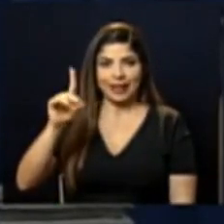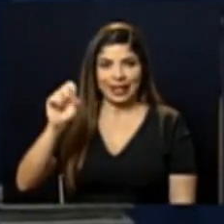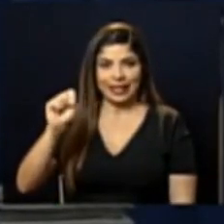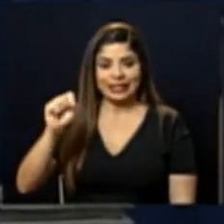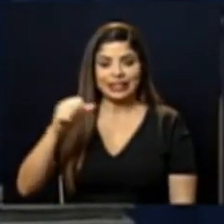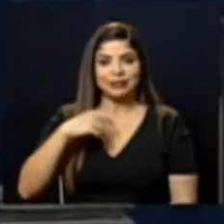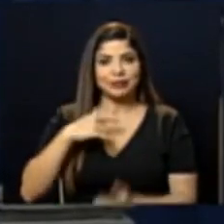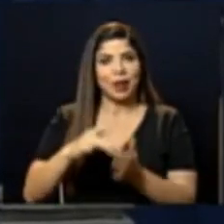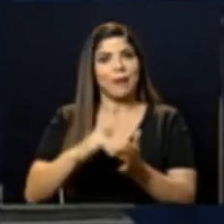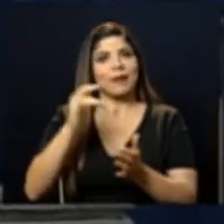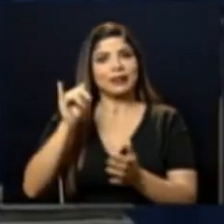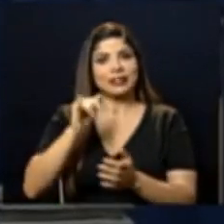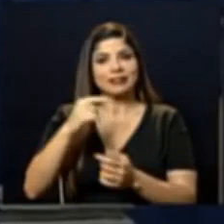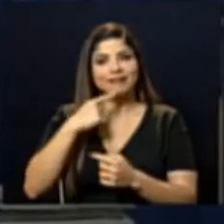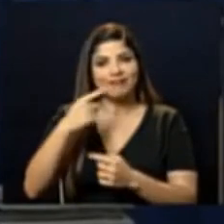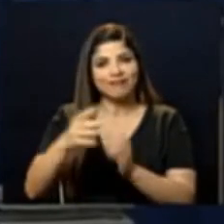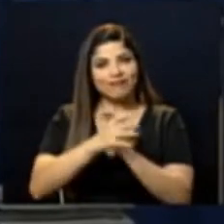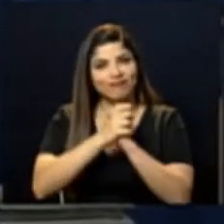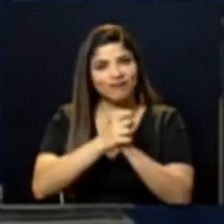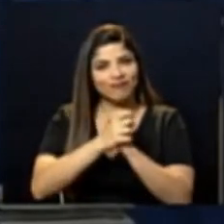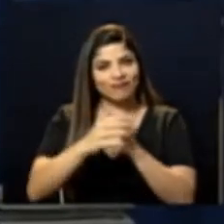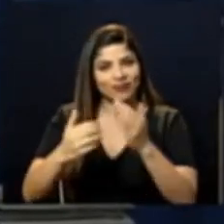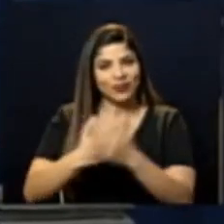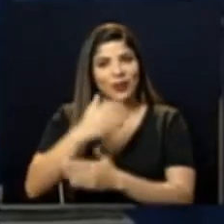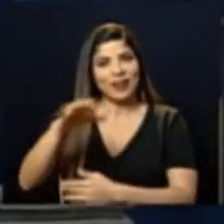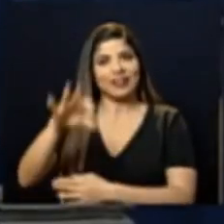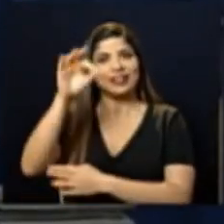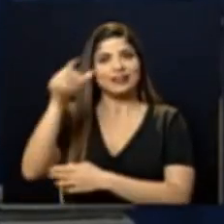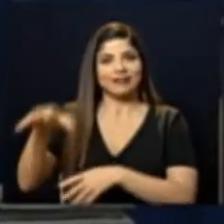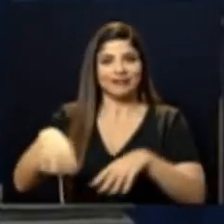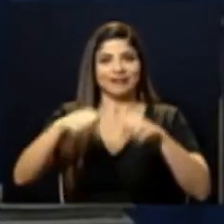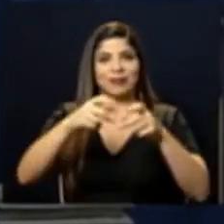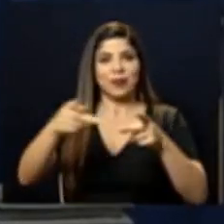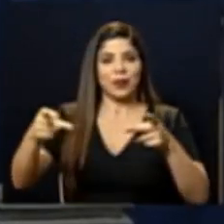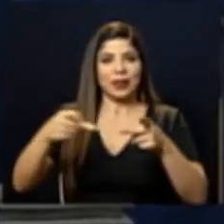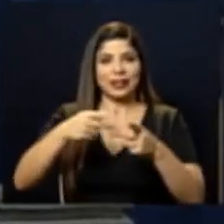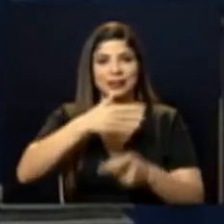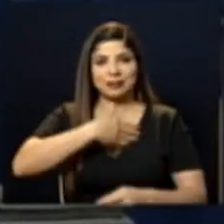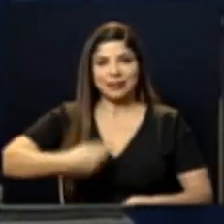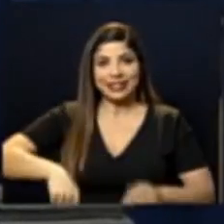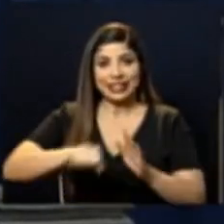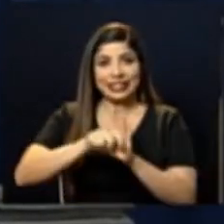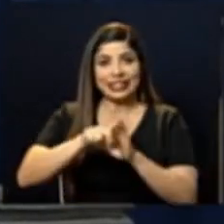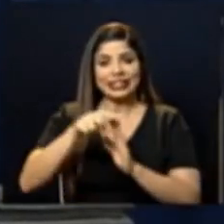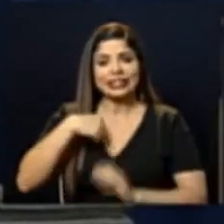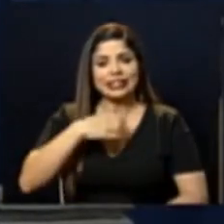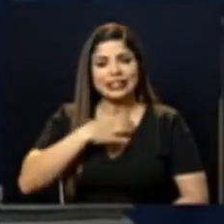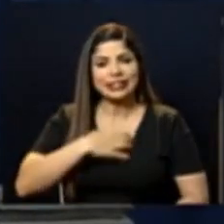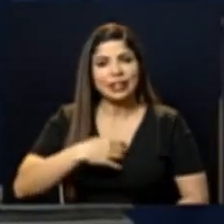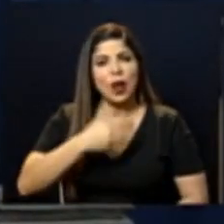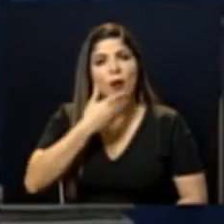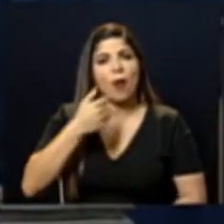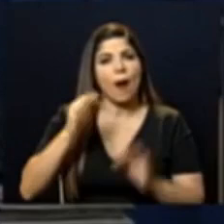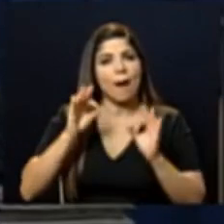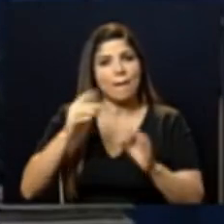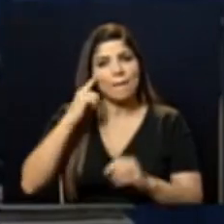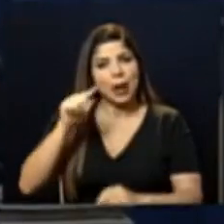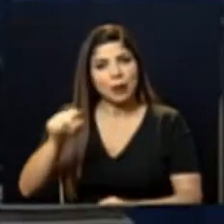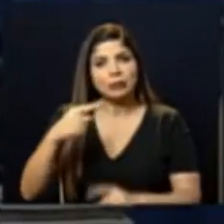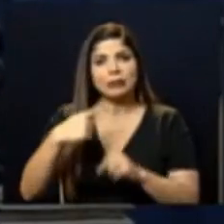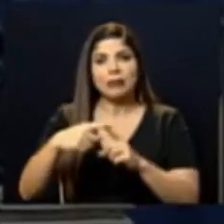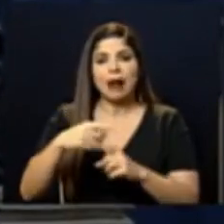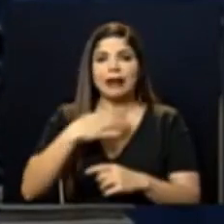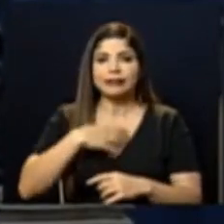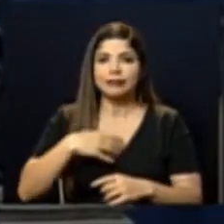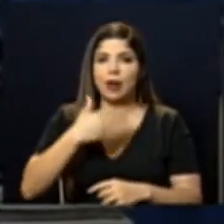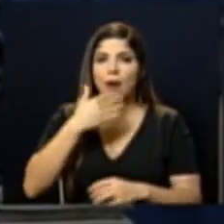aprovecho para felicitarlo en su elección como Presidente de la Asamblea Legislativa y desearle lo mejor a usted, así como a todo el